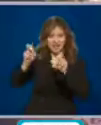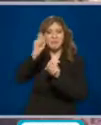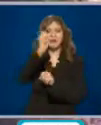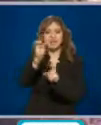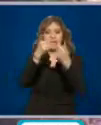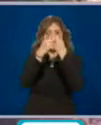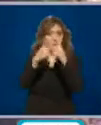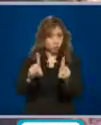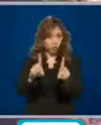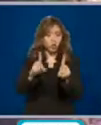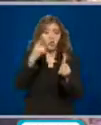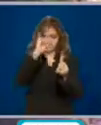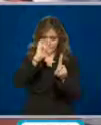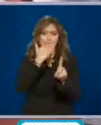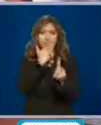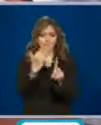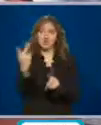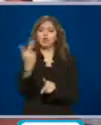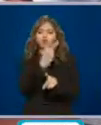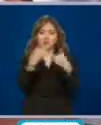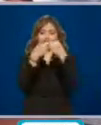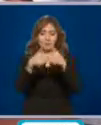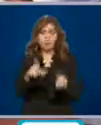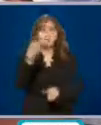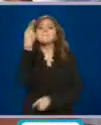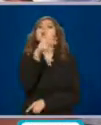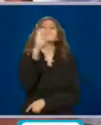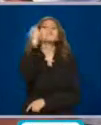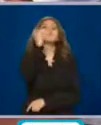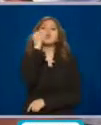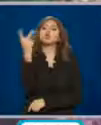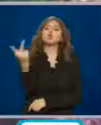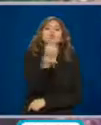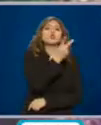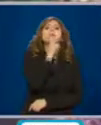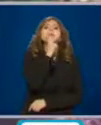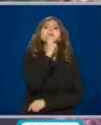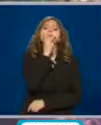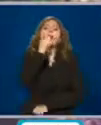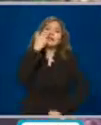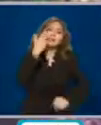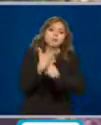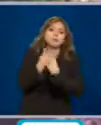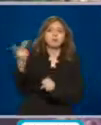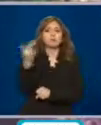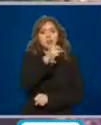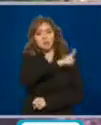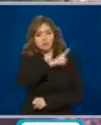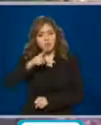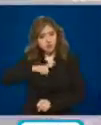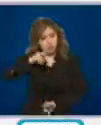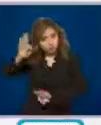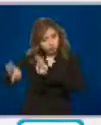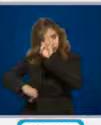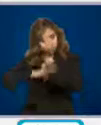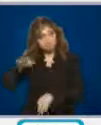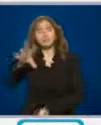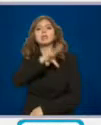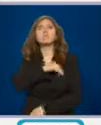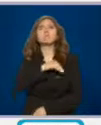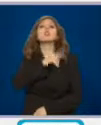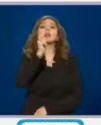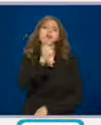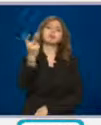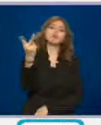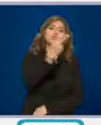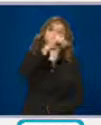siempre van a tener esa relación en común, ¿no? Que siempre van a ser papás y que tienen pues que ver en cuestión del hijo, ¿no? O sea, aunque como pareja